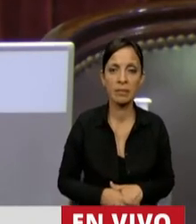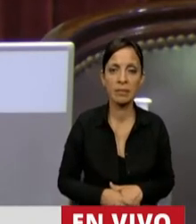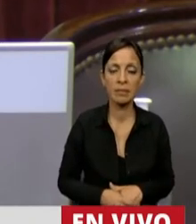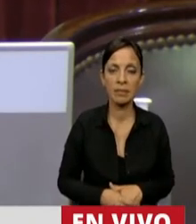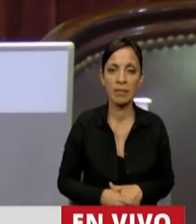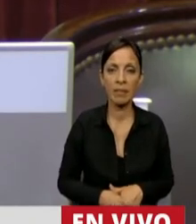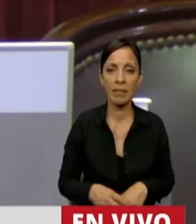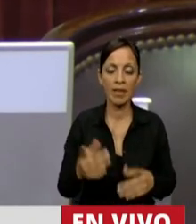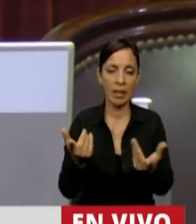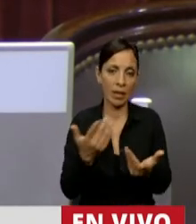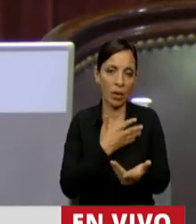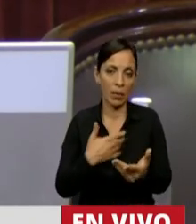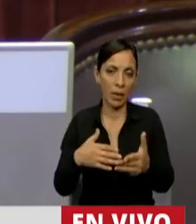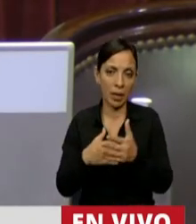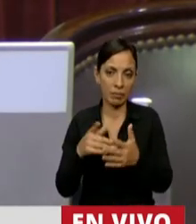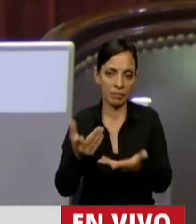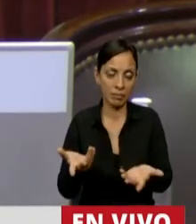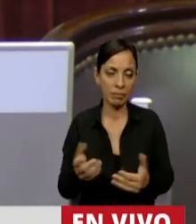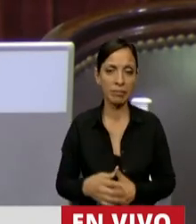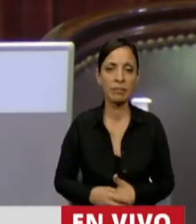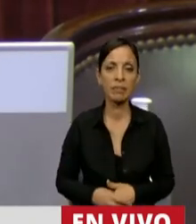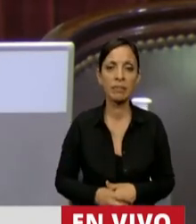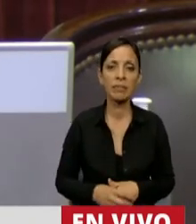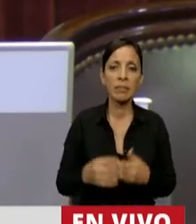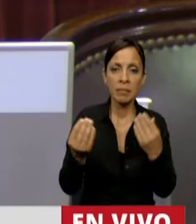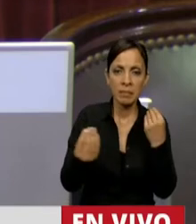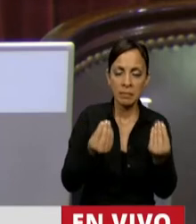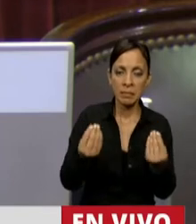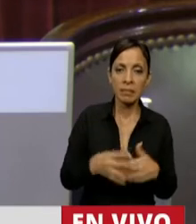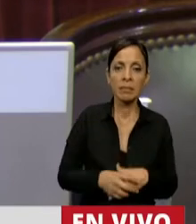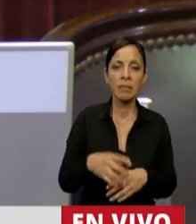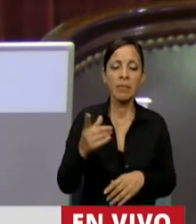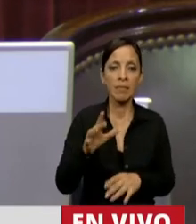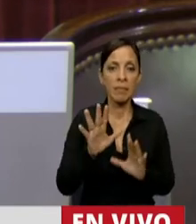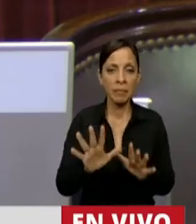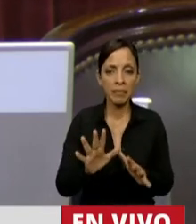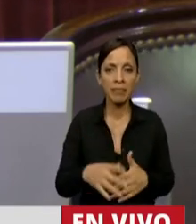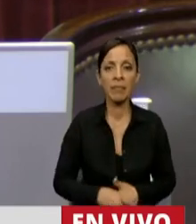en el gobierno central. ¿Para qué? Para a través de eso pretender